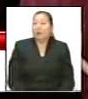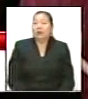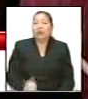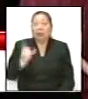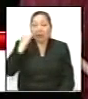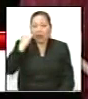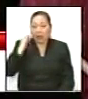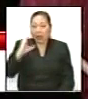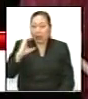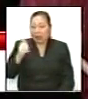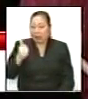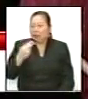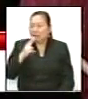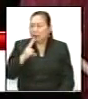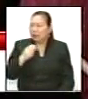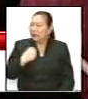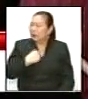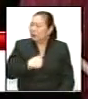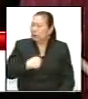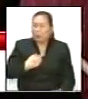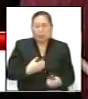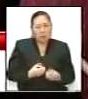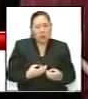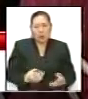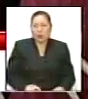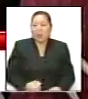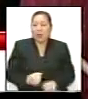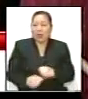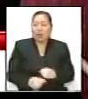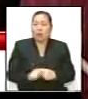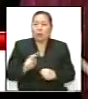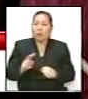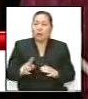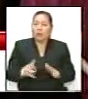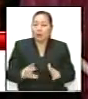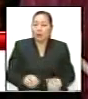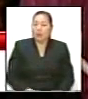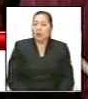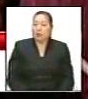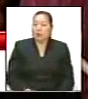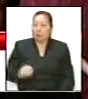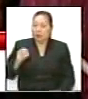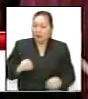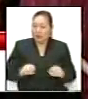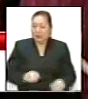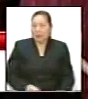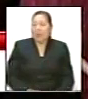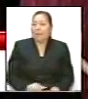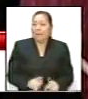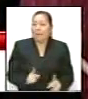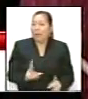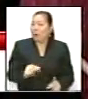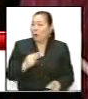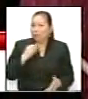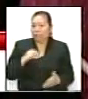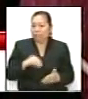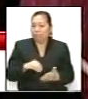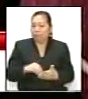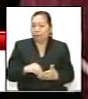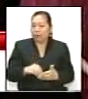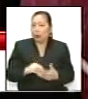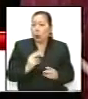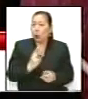Ica también nos hemos visto muy afectados. En el año 2019 también hubo alertas de lluvia, sin embargo no se había cumplido con las